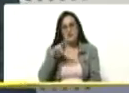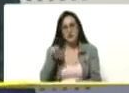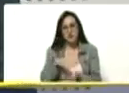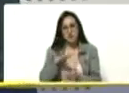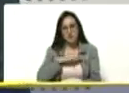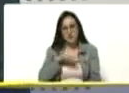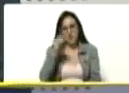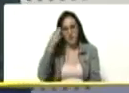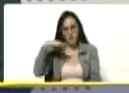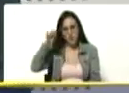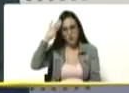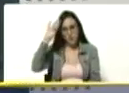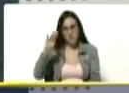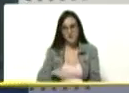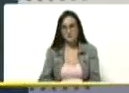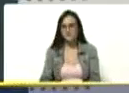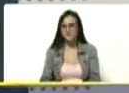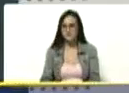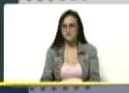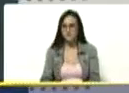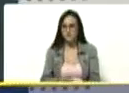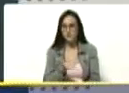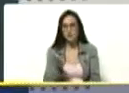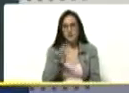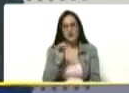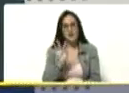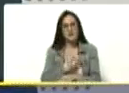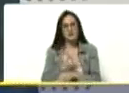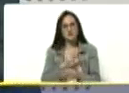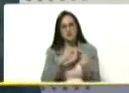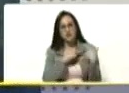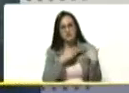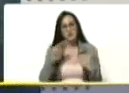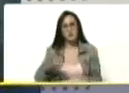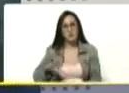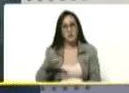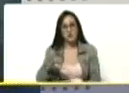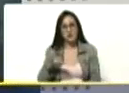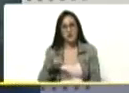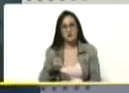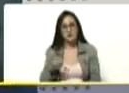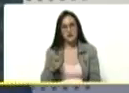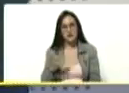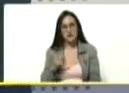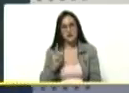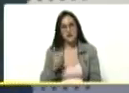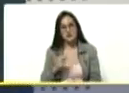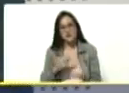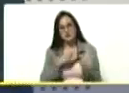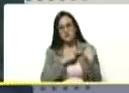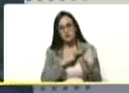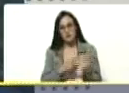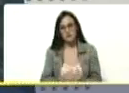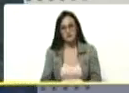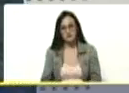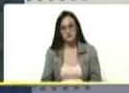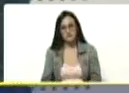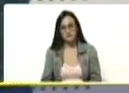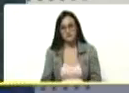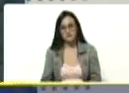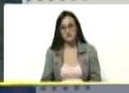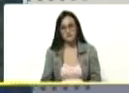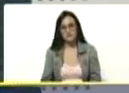have a very important role to play. Ustedes tienen una función, un papel muy importante que jugar en ese sentido. To strengthen